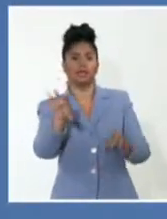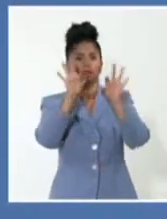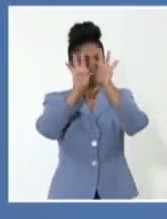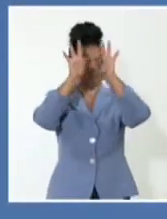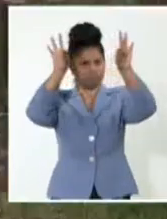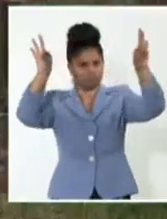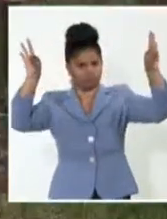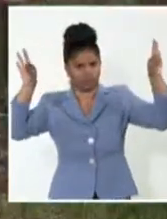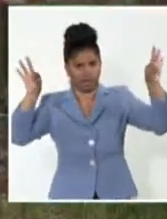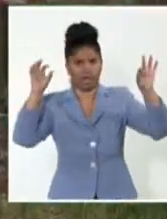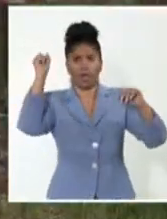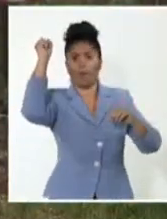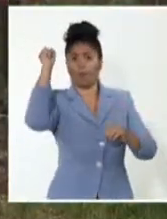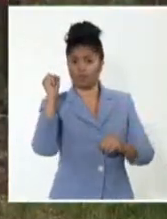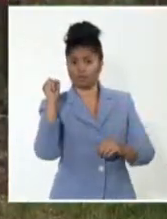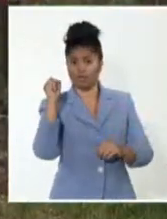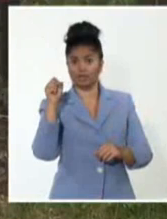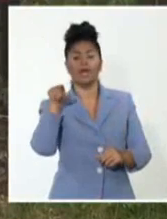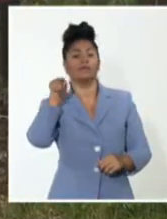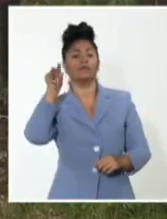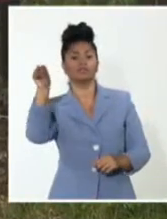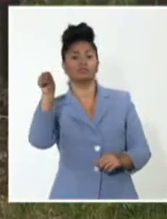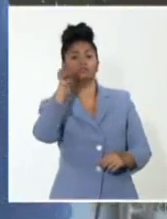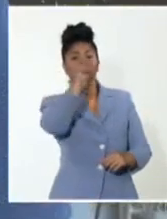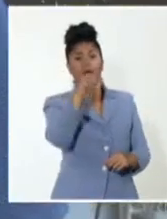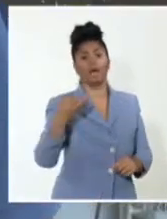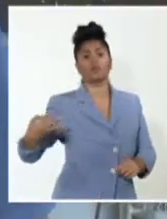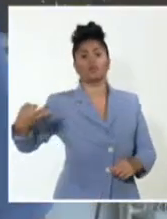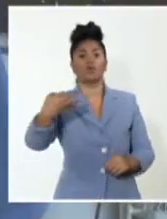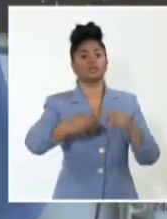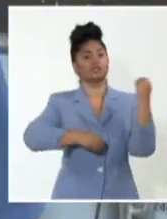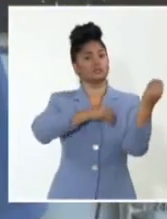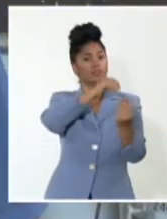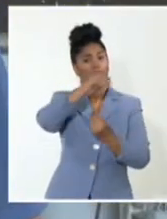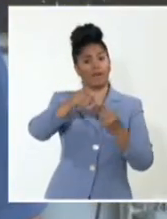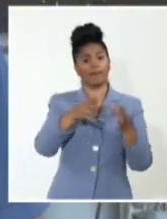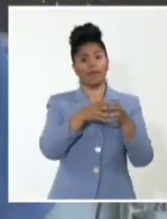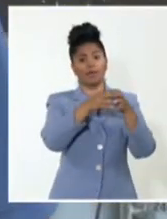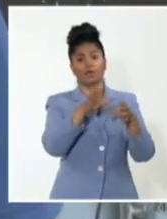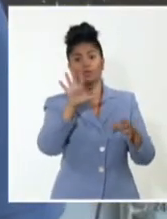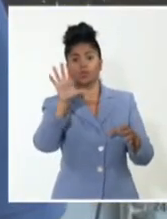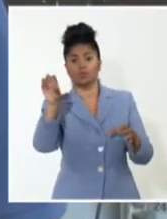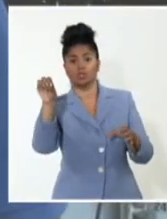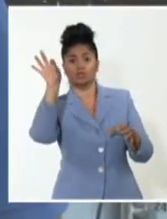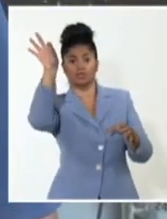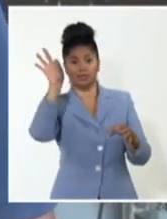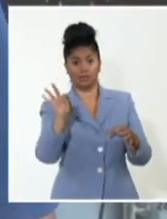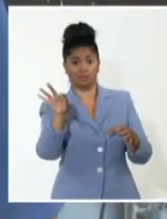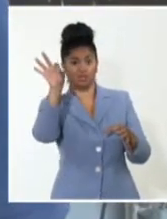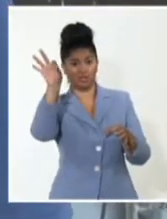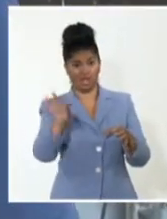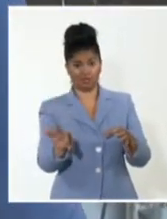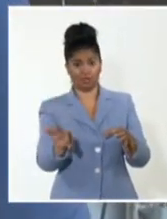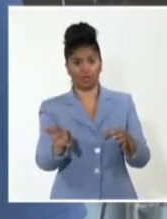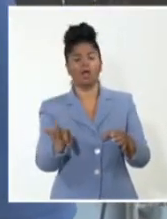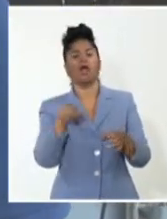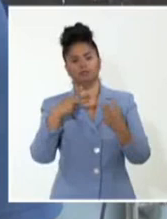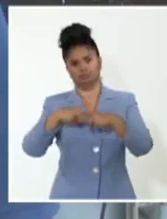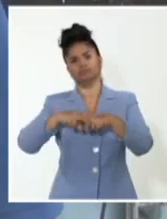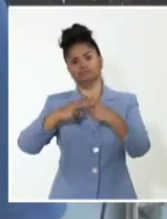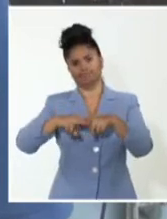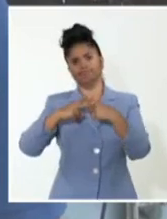transformadores que se retiraron de los distintos municipios de la provincia, el 50% de los transformadores son recuperables,